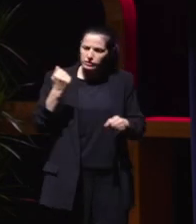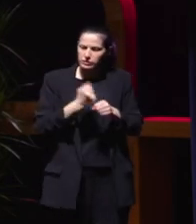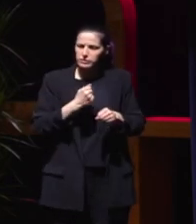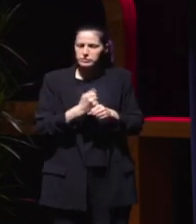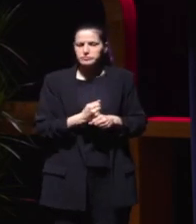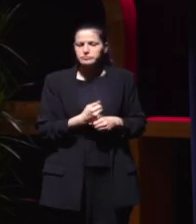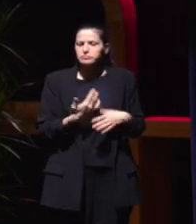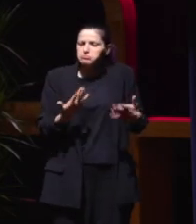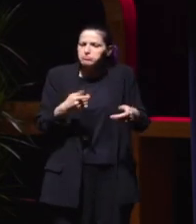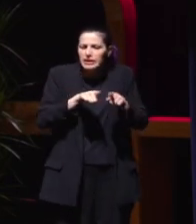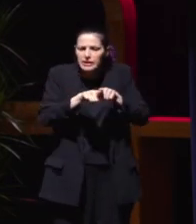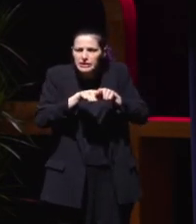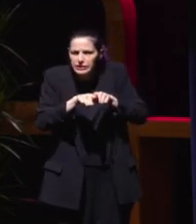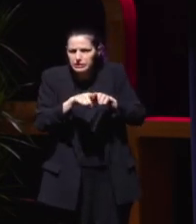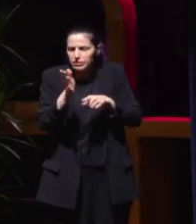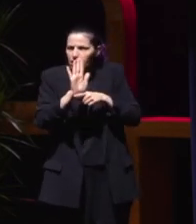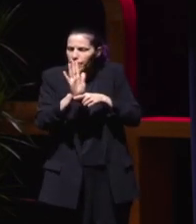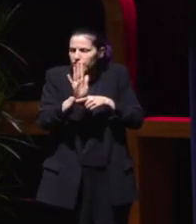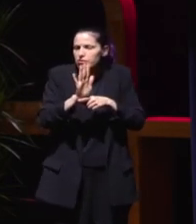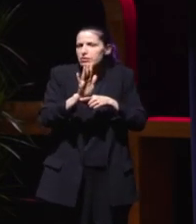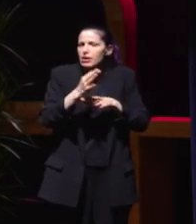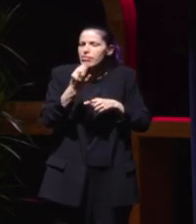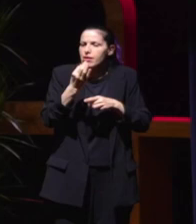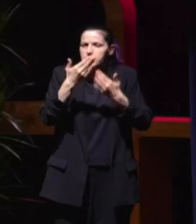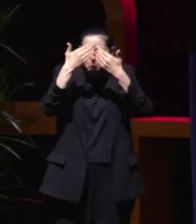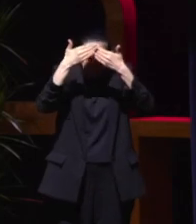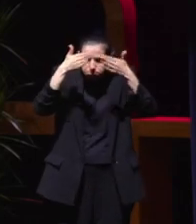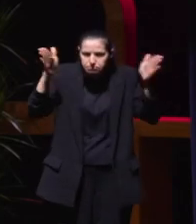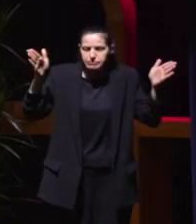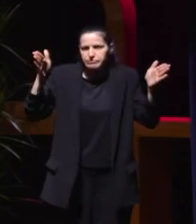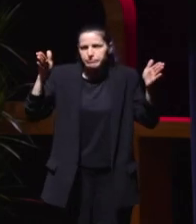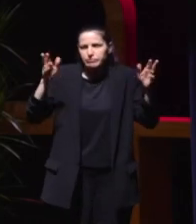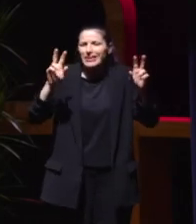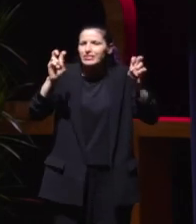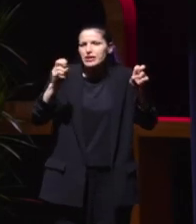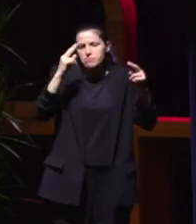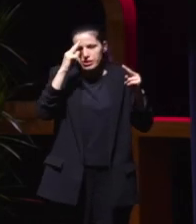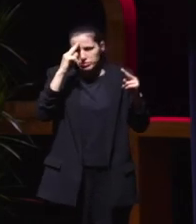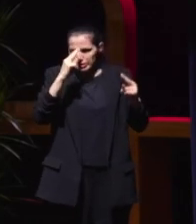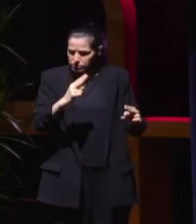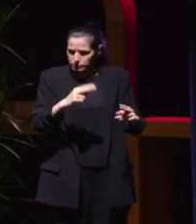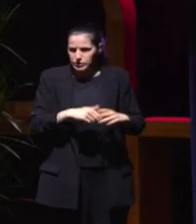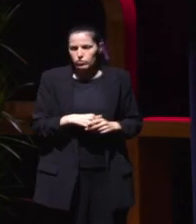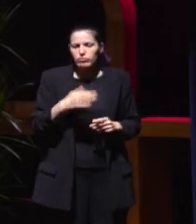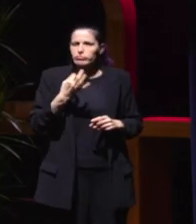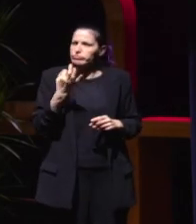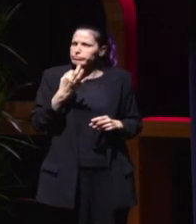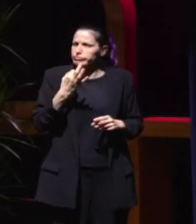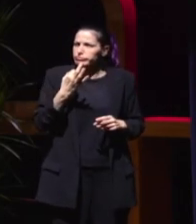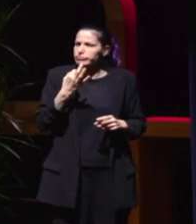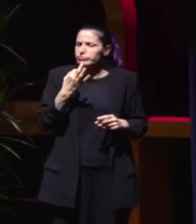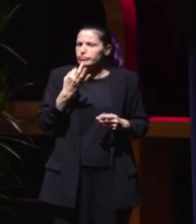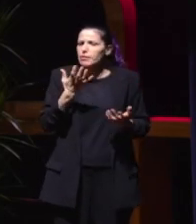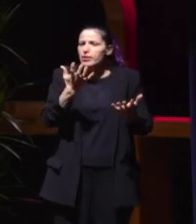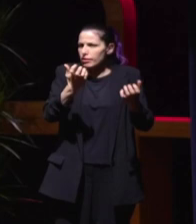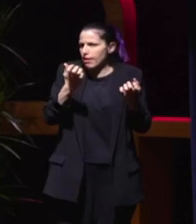que la crítica cinematográfica tiene que abrirse en respeto tiene que ganar el respeto yo como